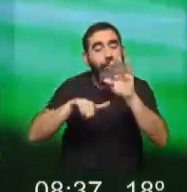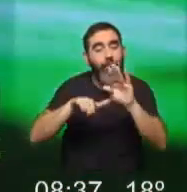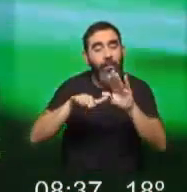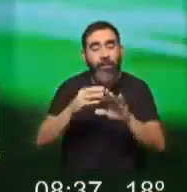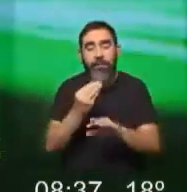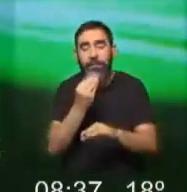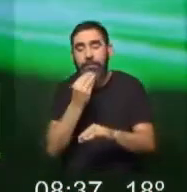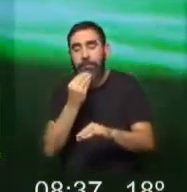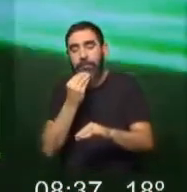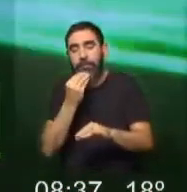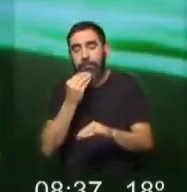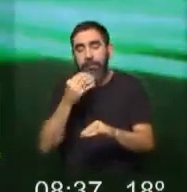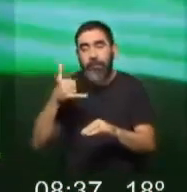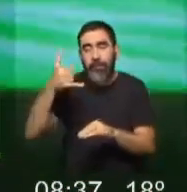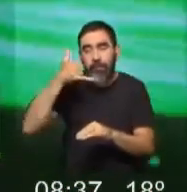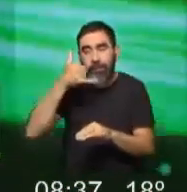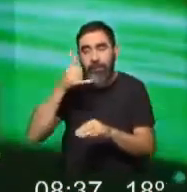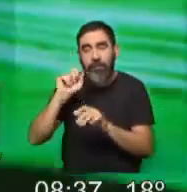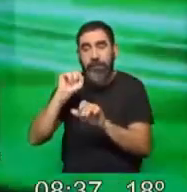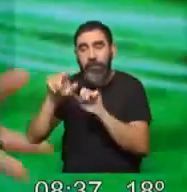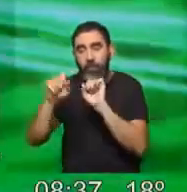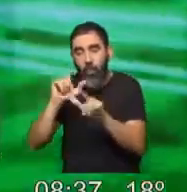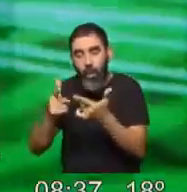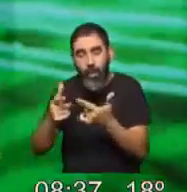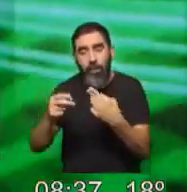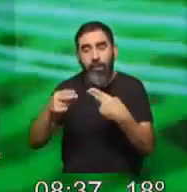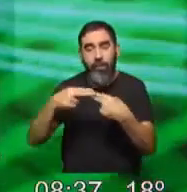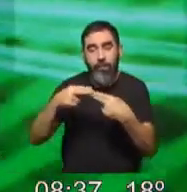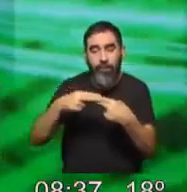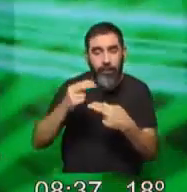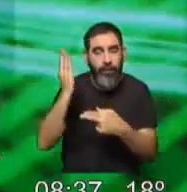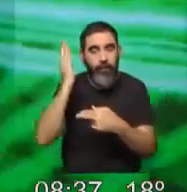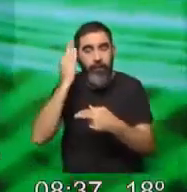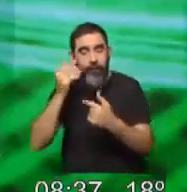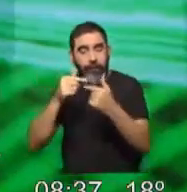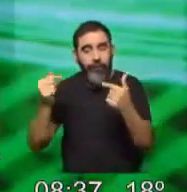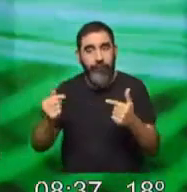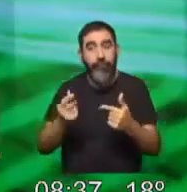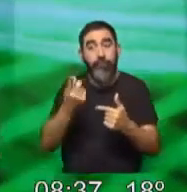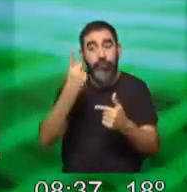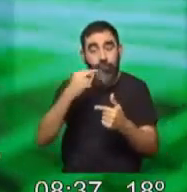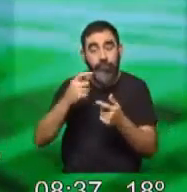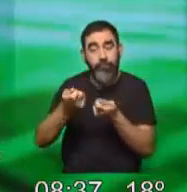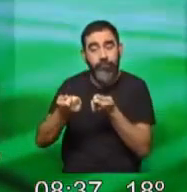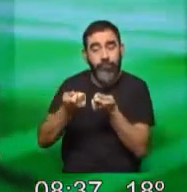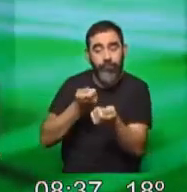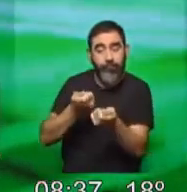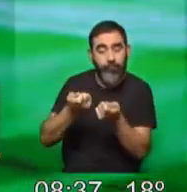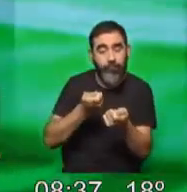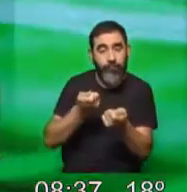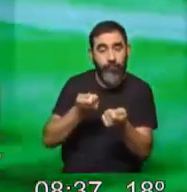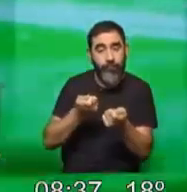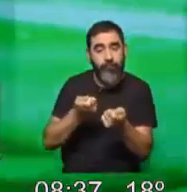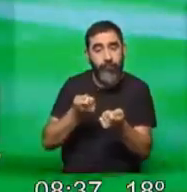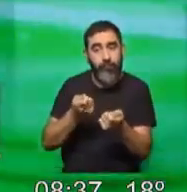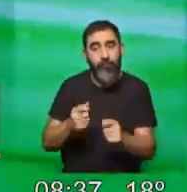desde otro lado, telefónicamente, por redes. Entonces, todo ese manejo que se hace es bastante